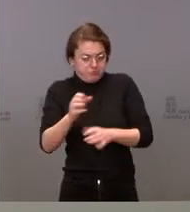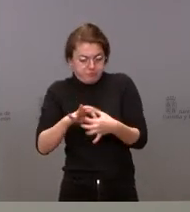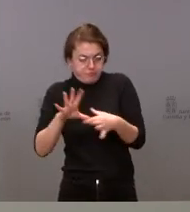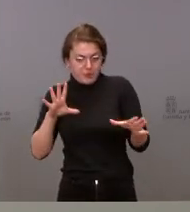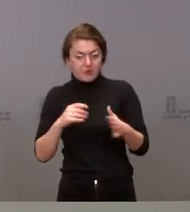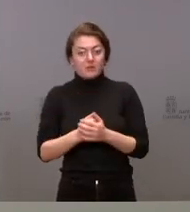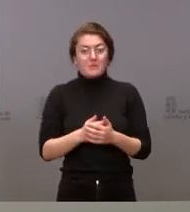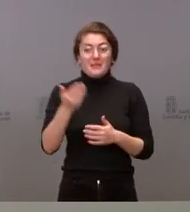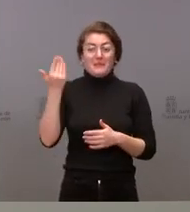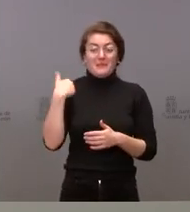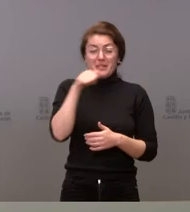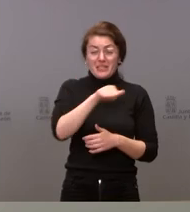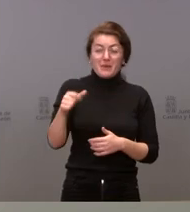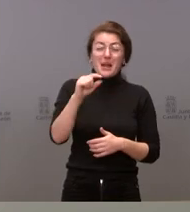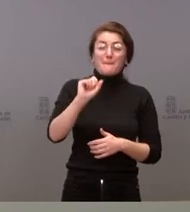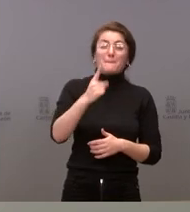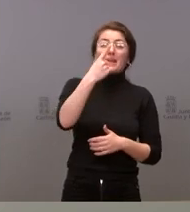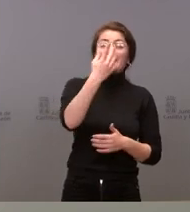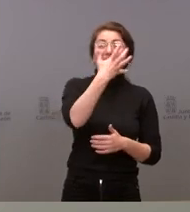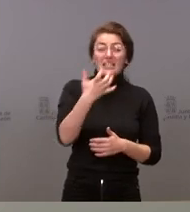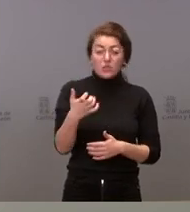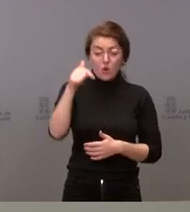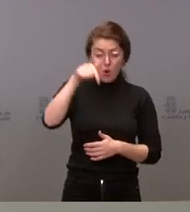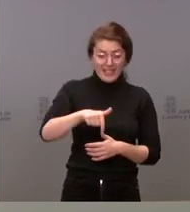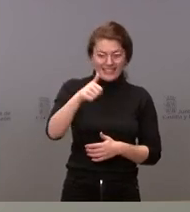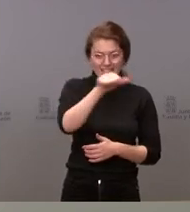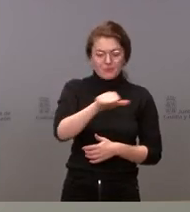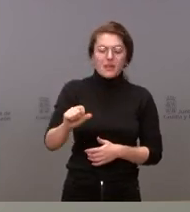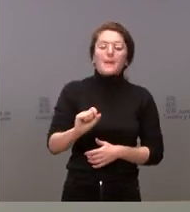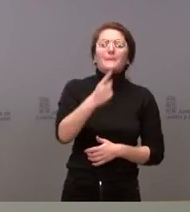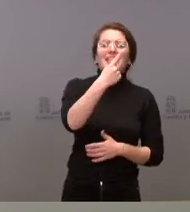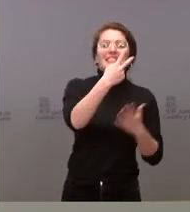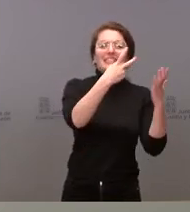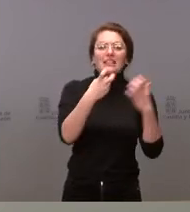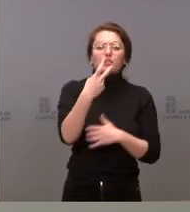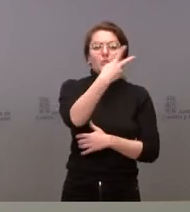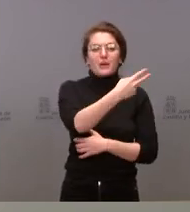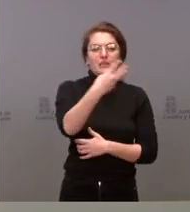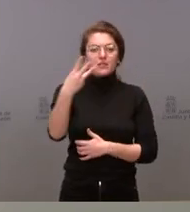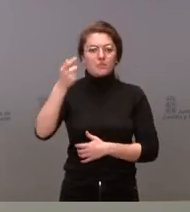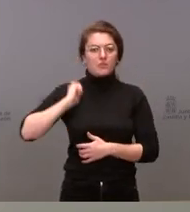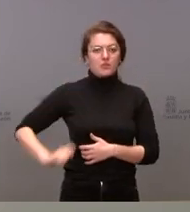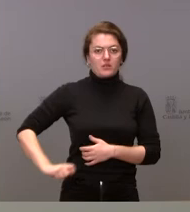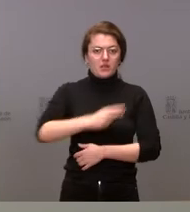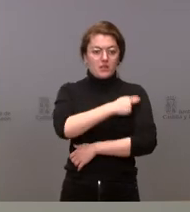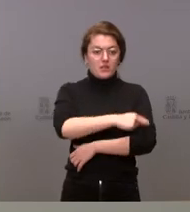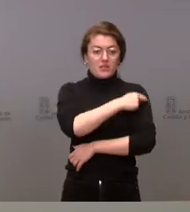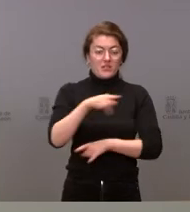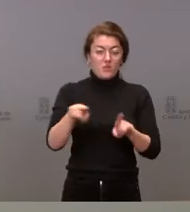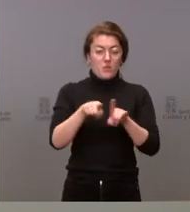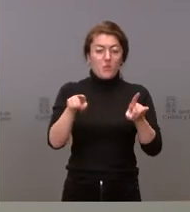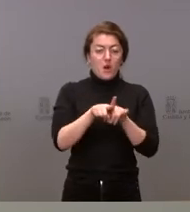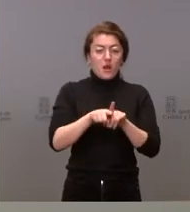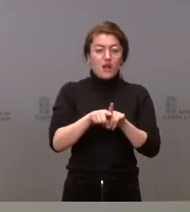y esta semana les puedo hablar de que hay mil 723 profesionales sanitarios en situación de incapacidad temporal por